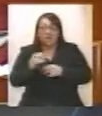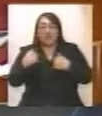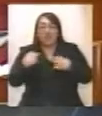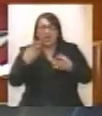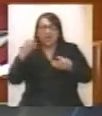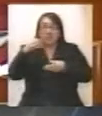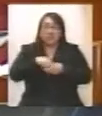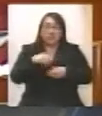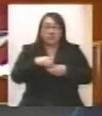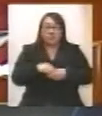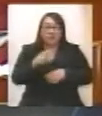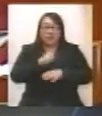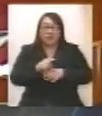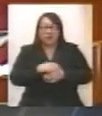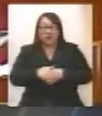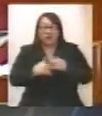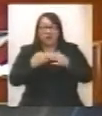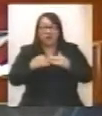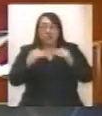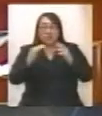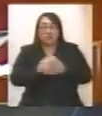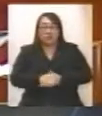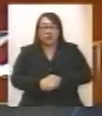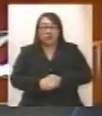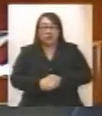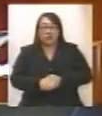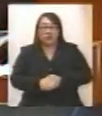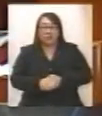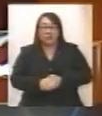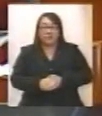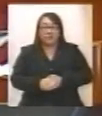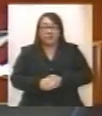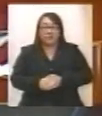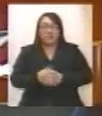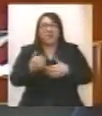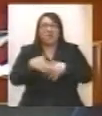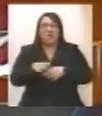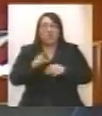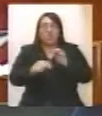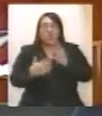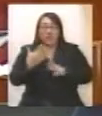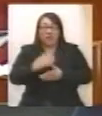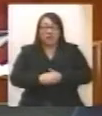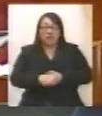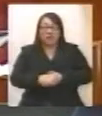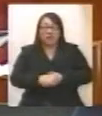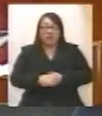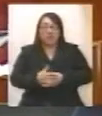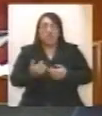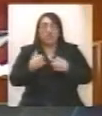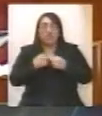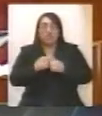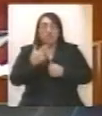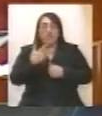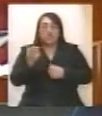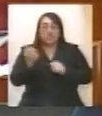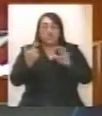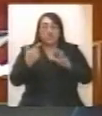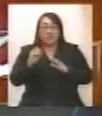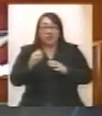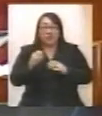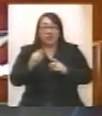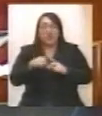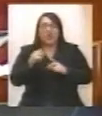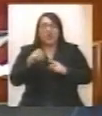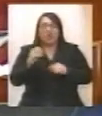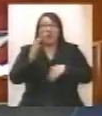ser incluidos en el desarrollo y el crecimiento. Es así que a julio del 2015 contaremos con 370